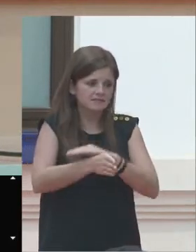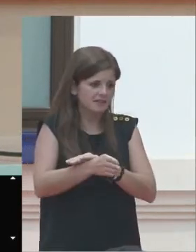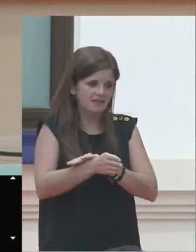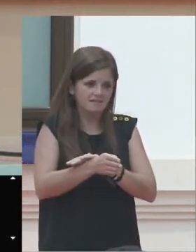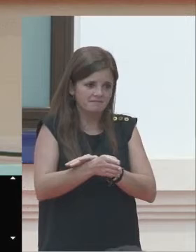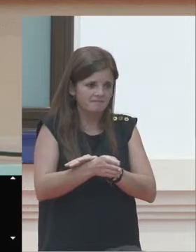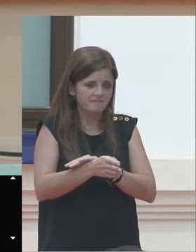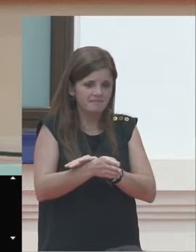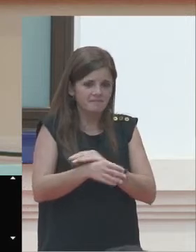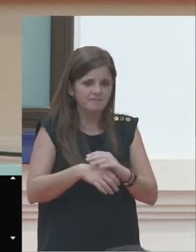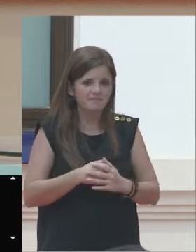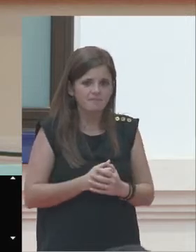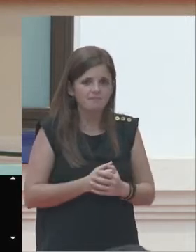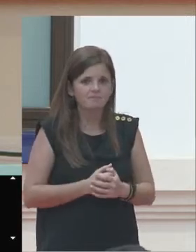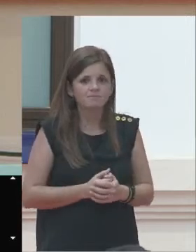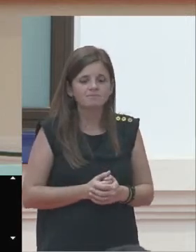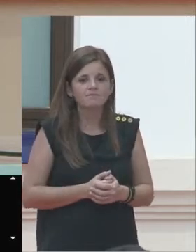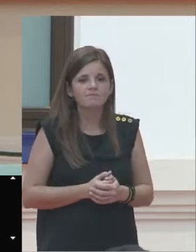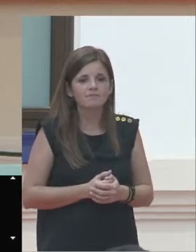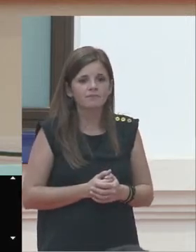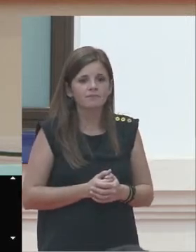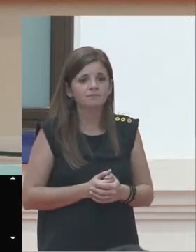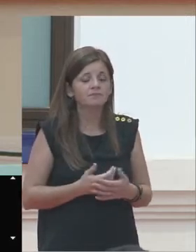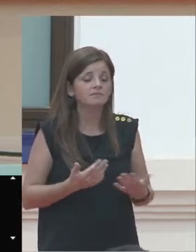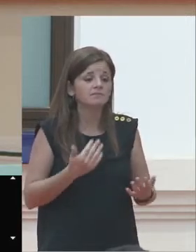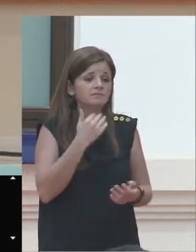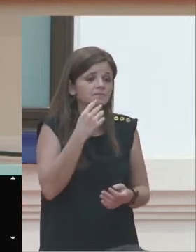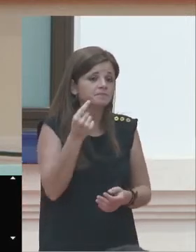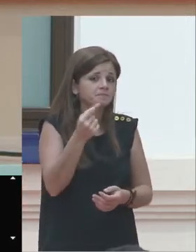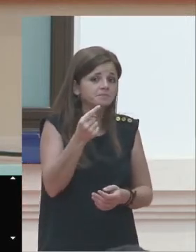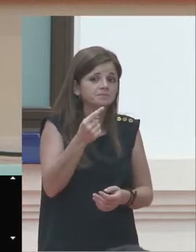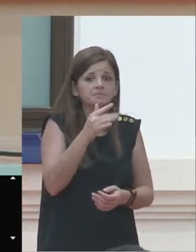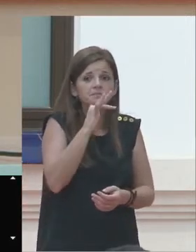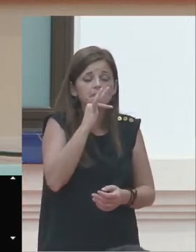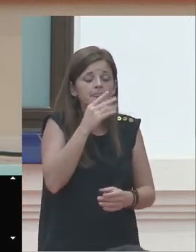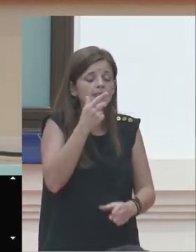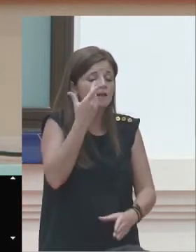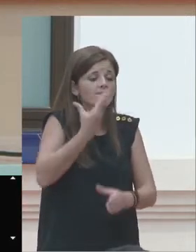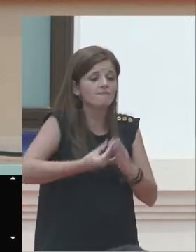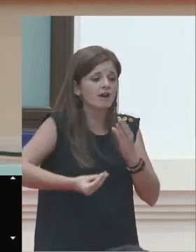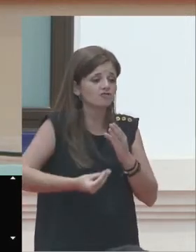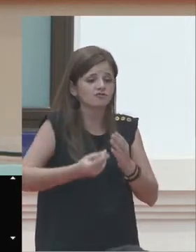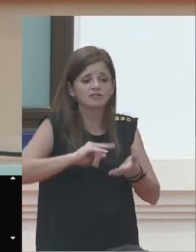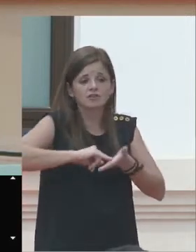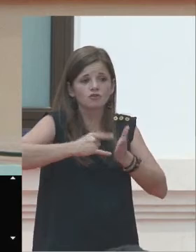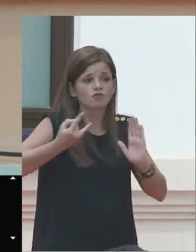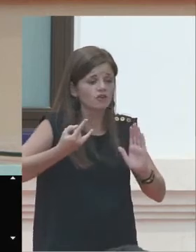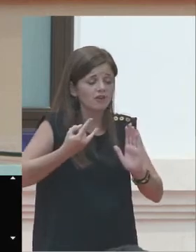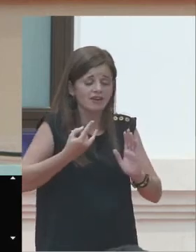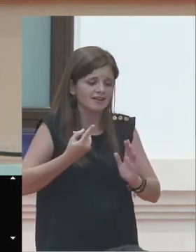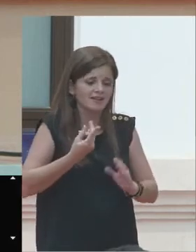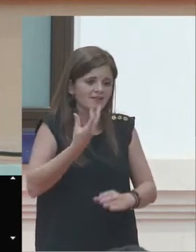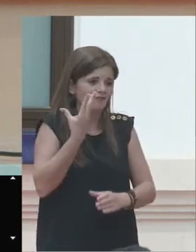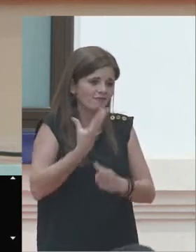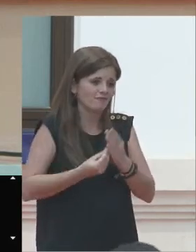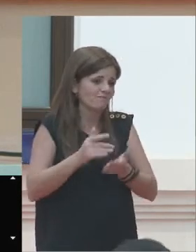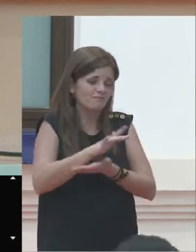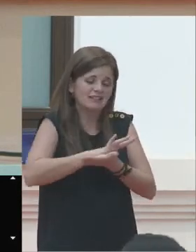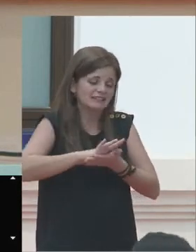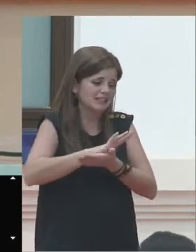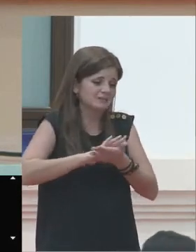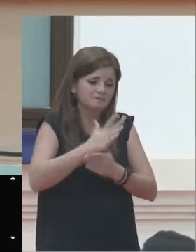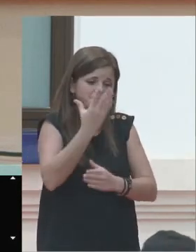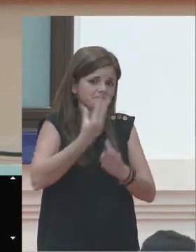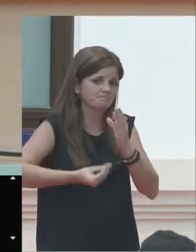de cómo la tecnología me ayuda. Lo malo, sigue fallando casi la tecnología primigenia. Sigue